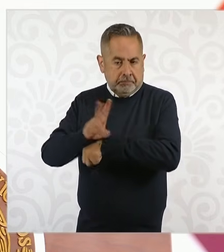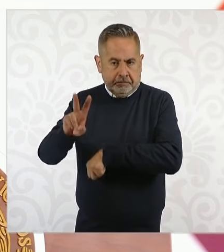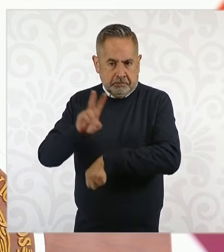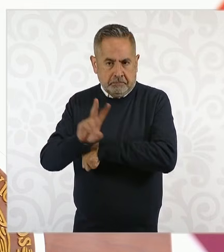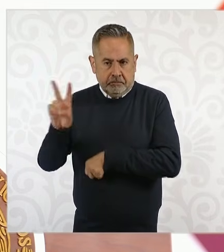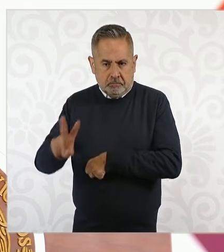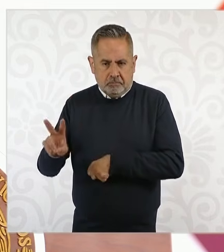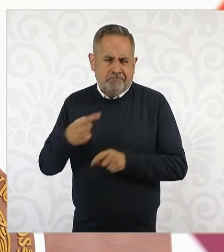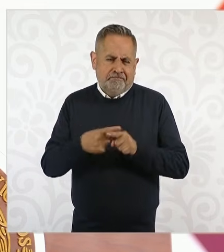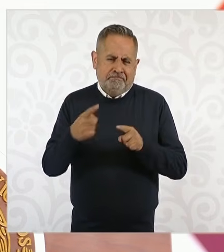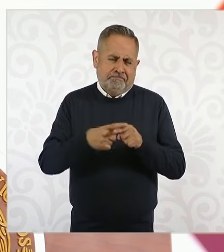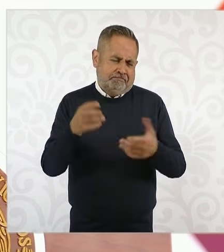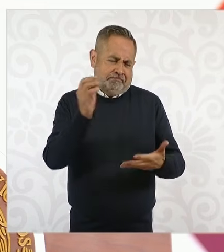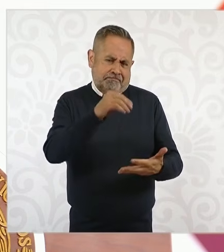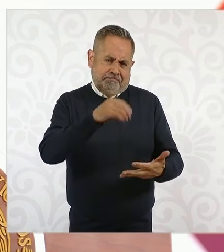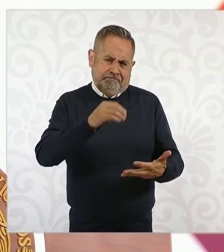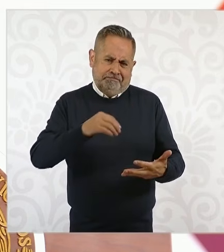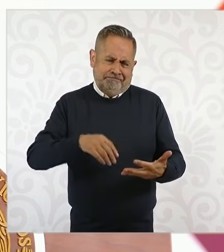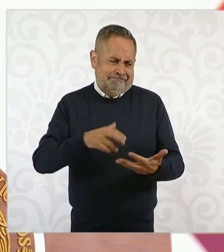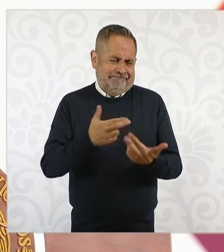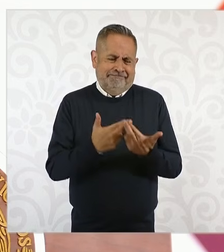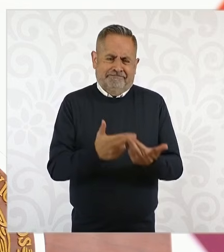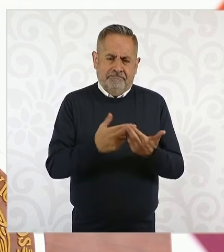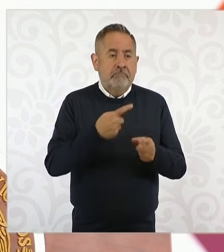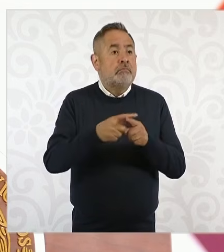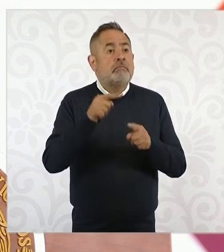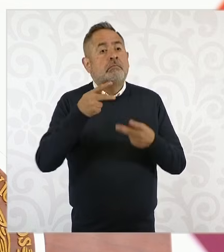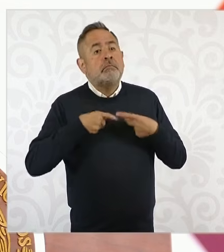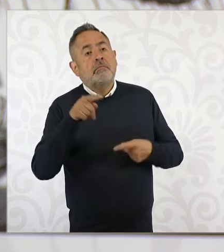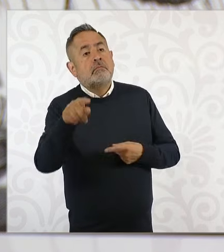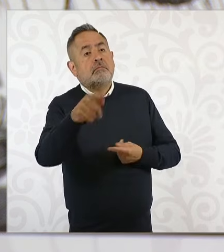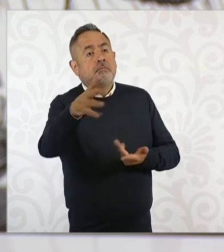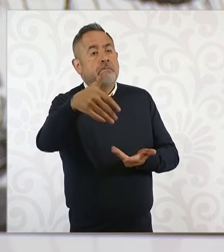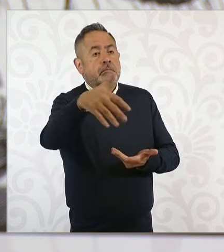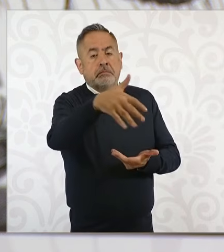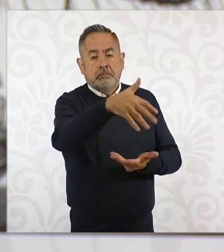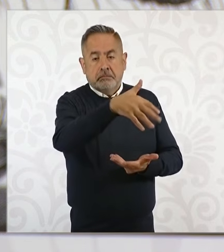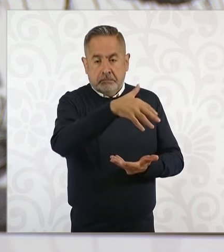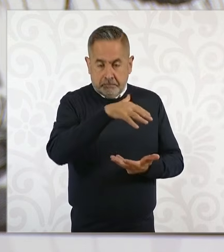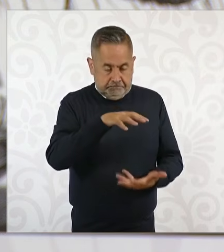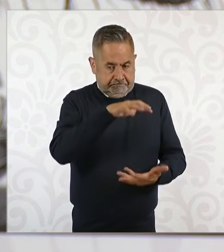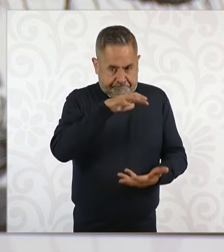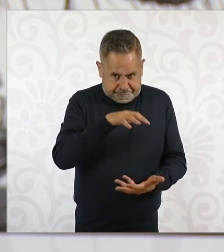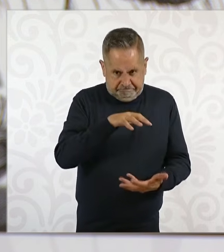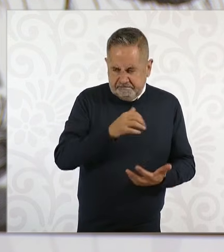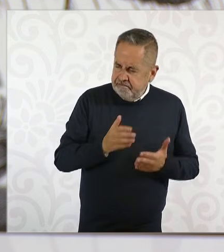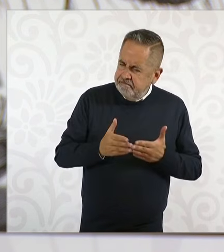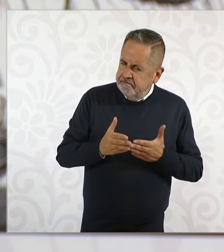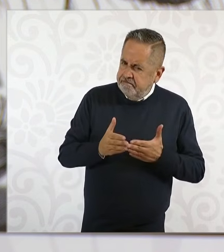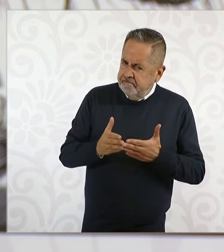de distinto tipo, tanto de colectas que se hicieron en nuestro país,